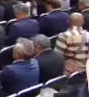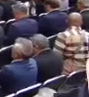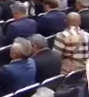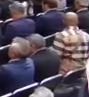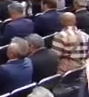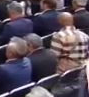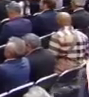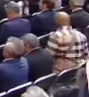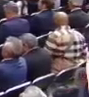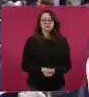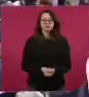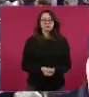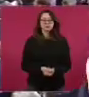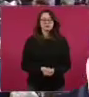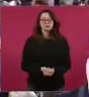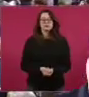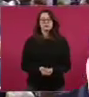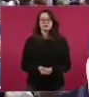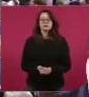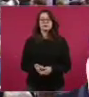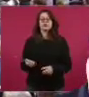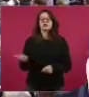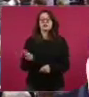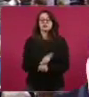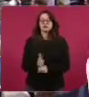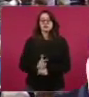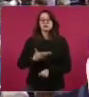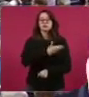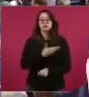doctora Beatriz Gutiérrez Müller,